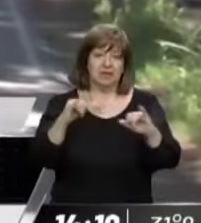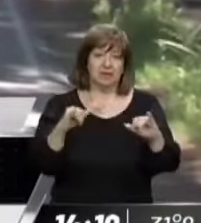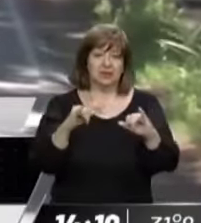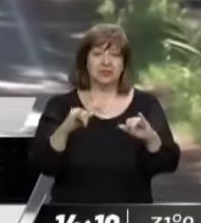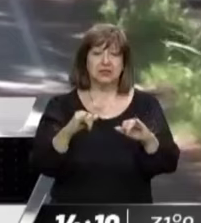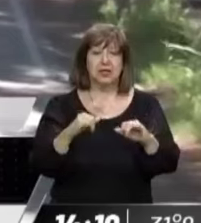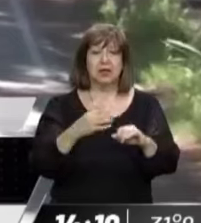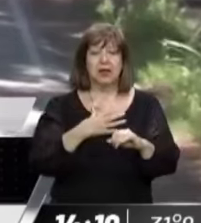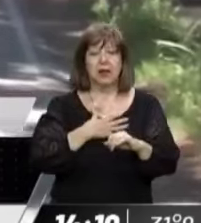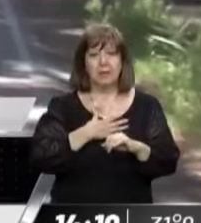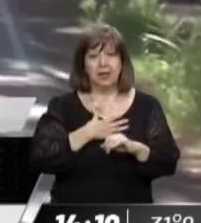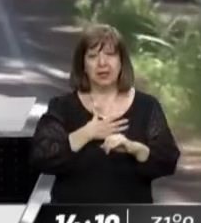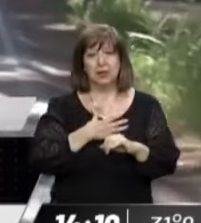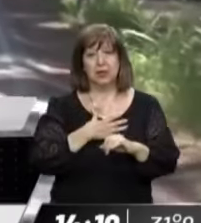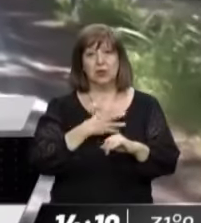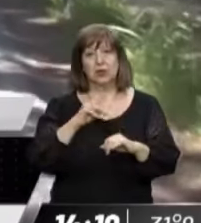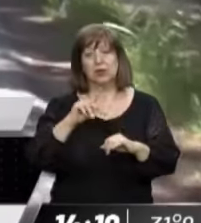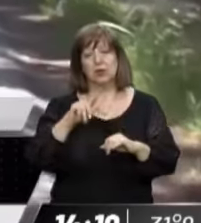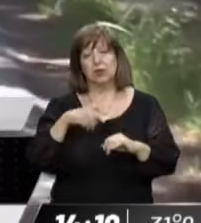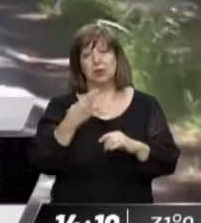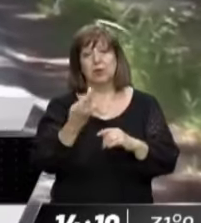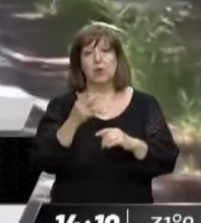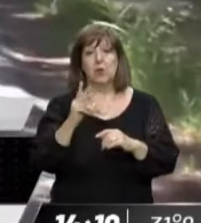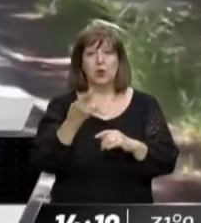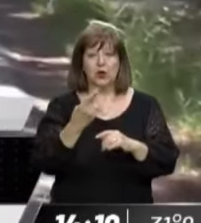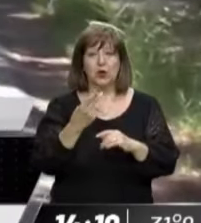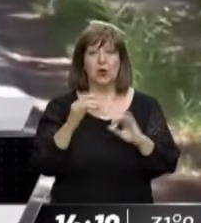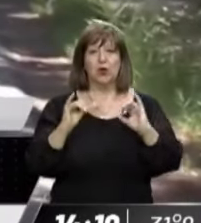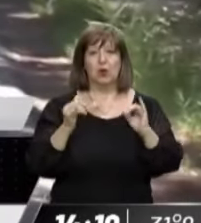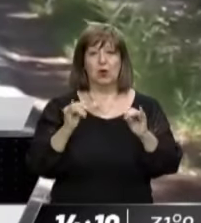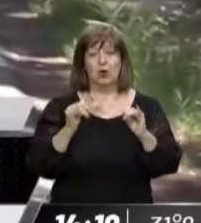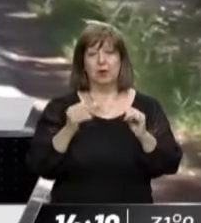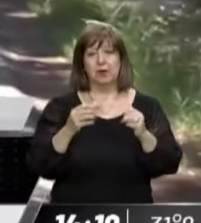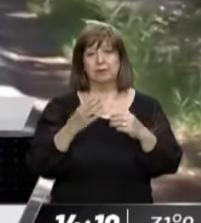que es lamentablemente otra víctima fatal